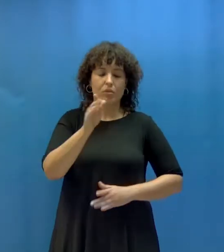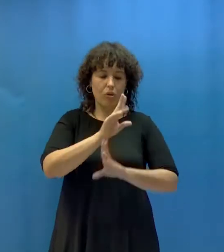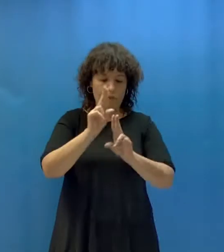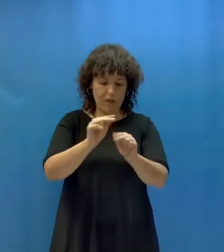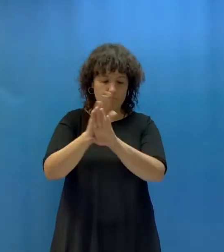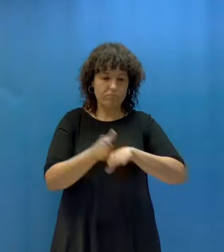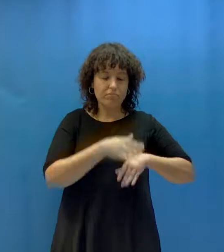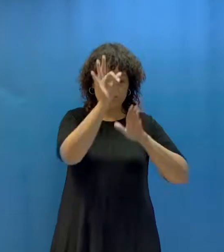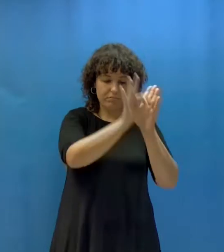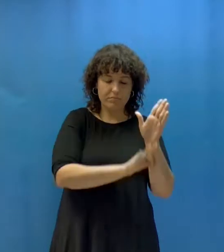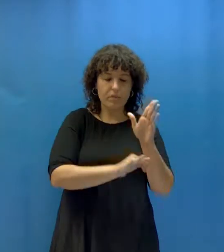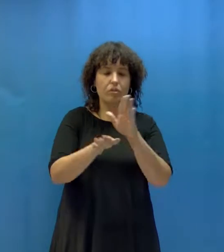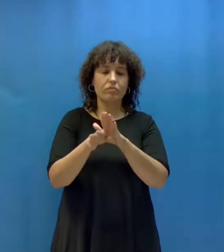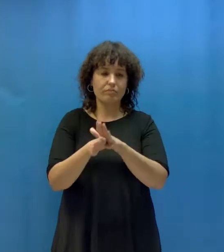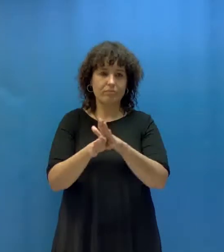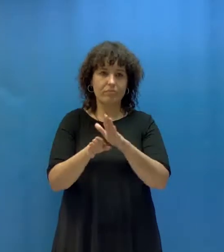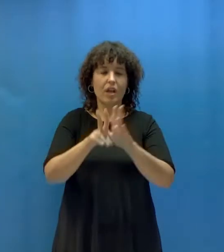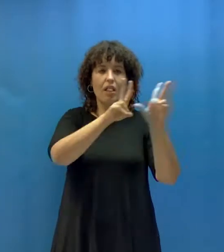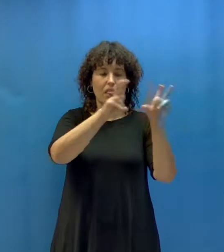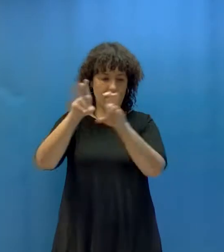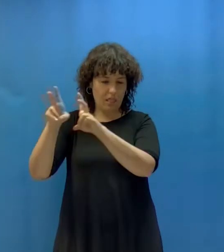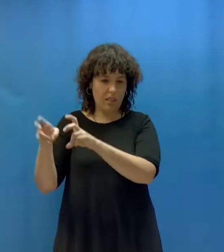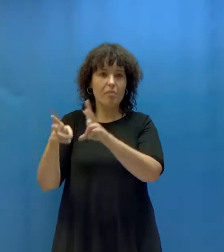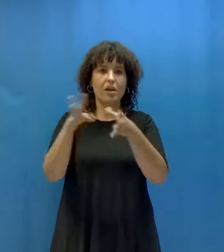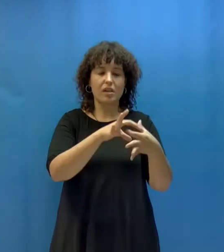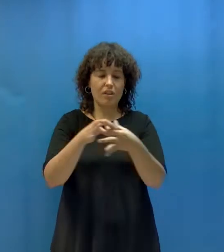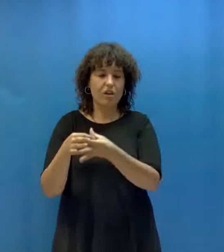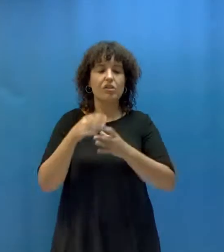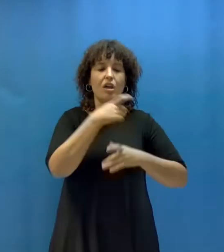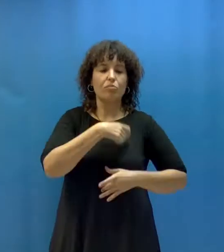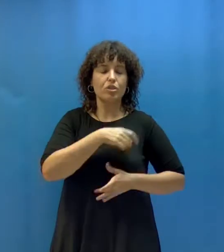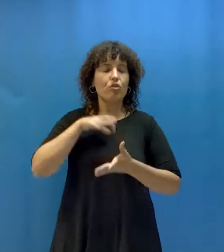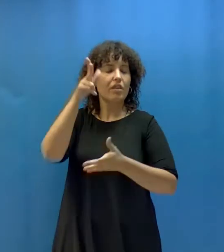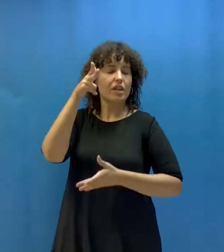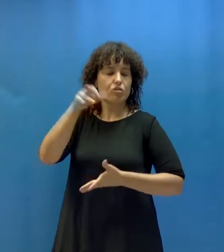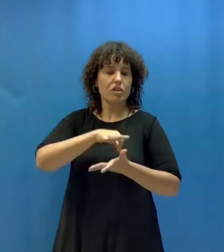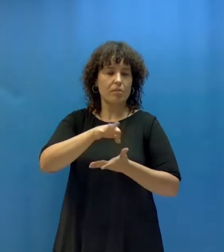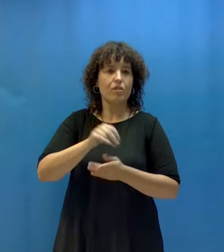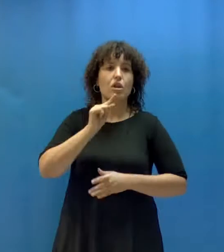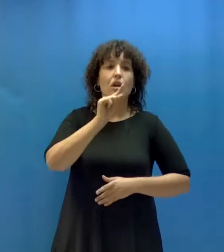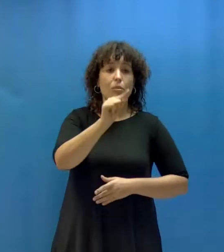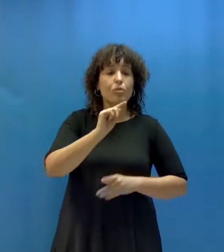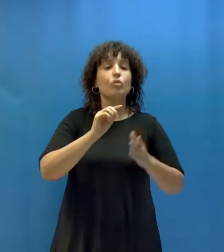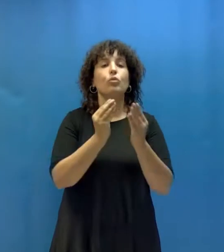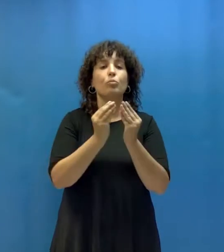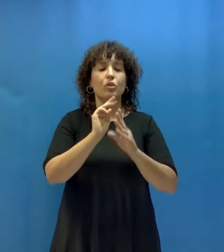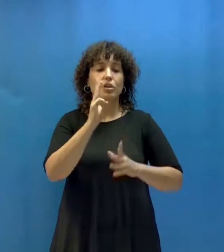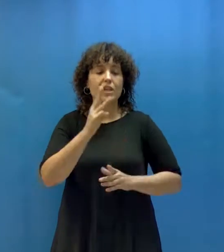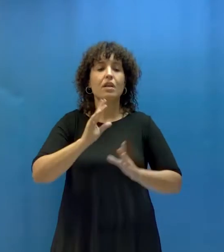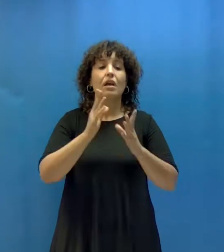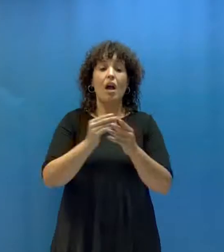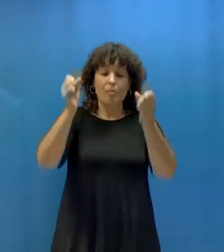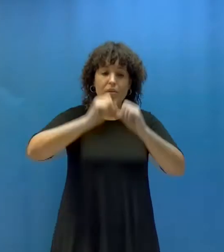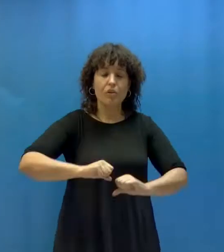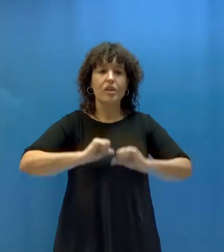orden del día, pasamos a los asuntos dictaminados por la Comisión de Derechos y Servicios. Y el punto siguiente, número 3, es aprobación inicial de la